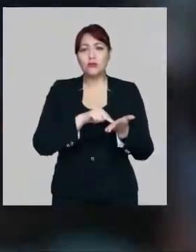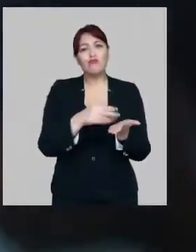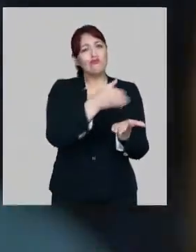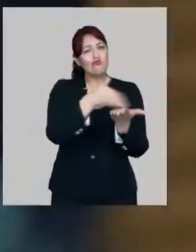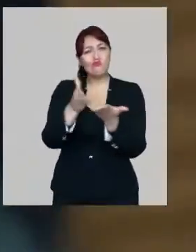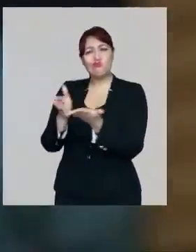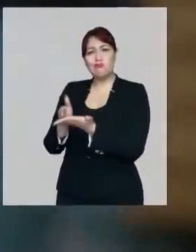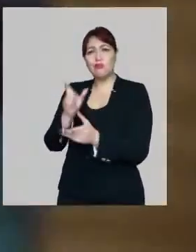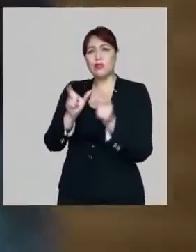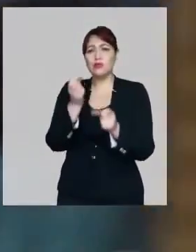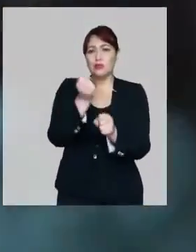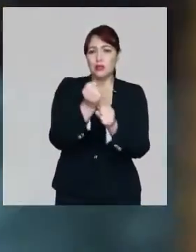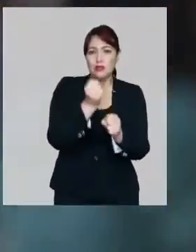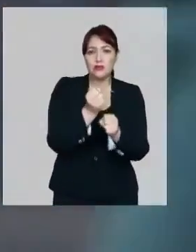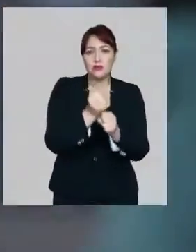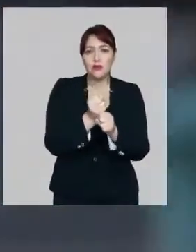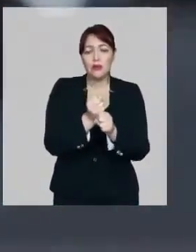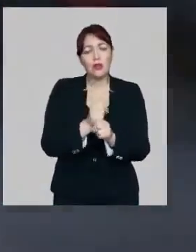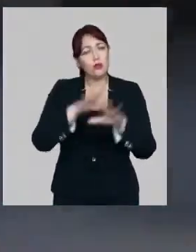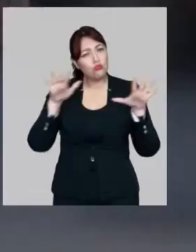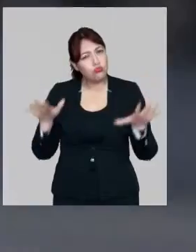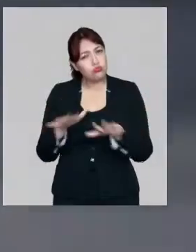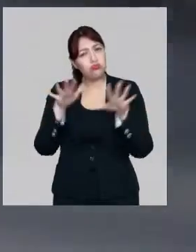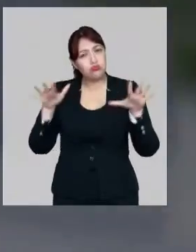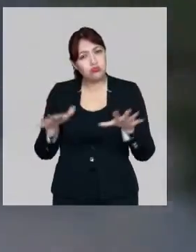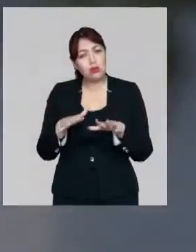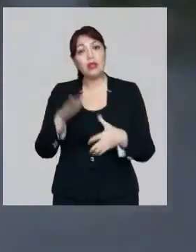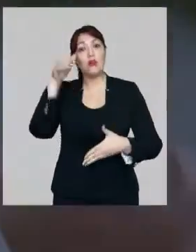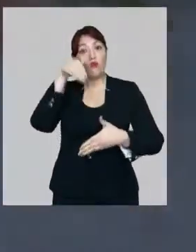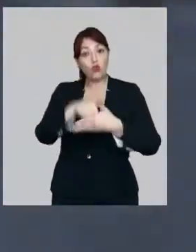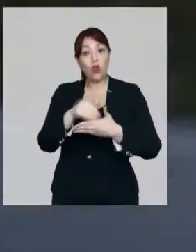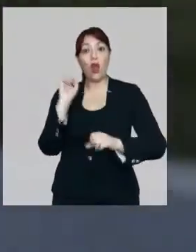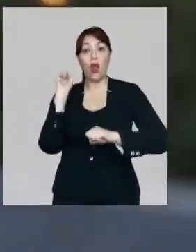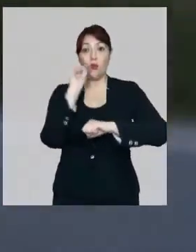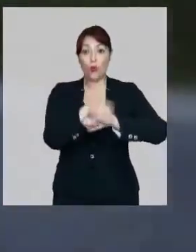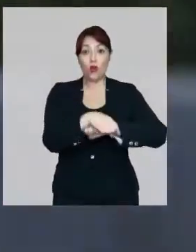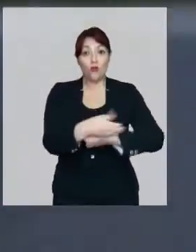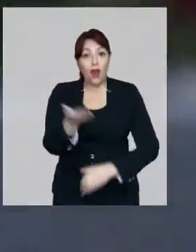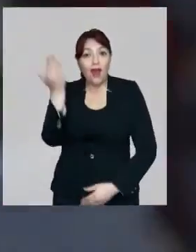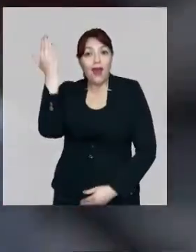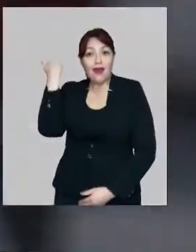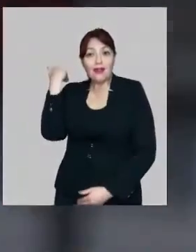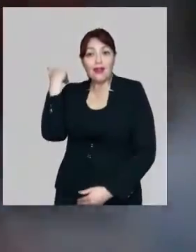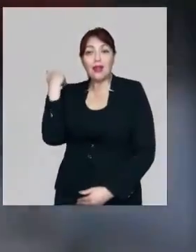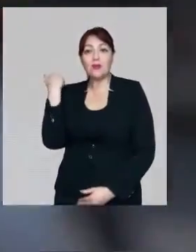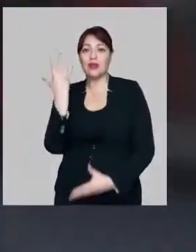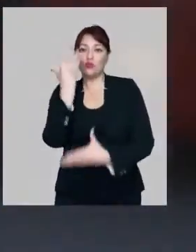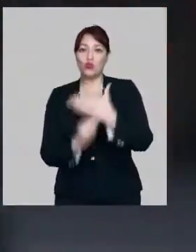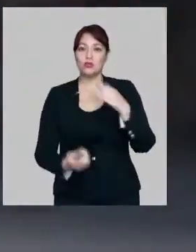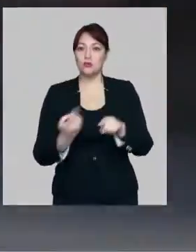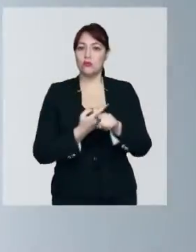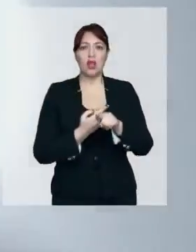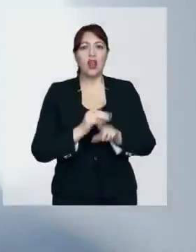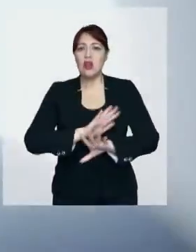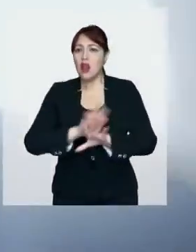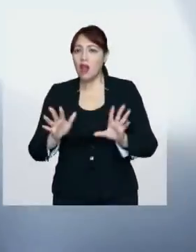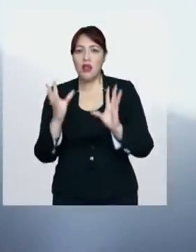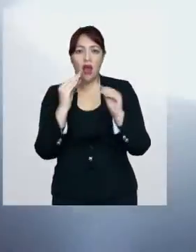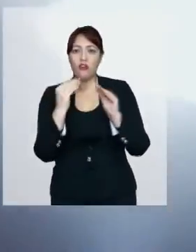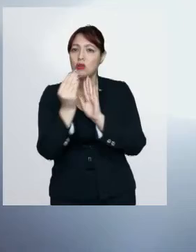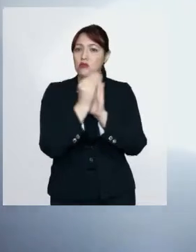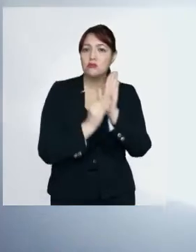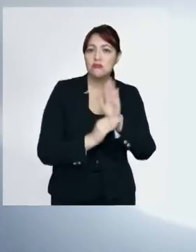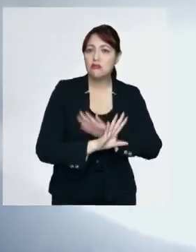excluye a cientos de chilenos trabajadores, gente esforzada que votó apruebo porque querían que se acabaran los abusos. Pero nadie habló de eso. Mucho